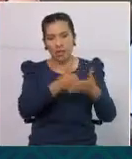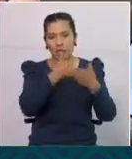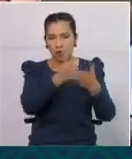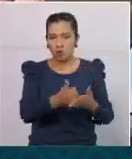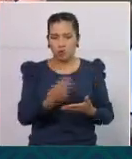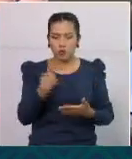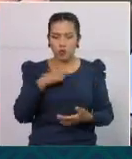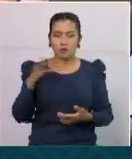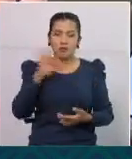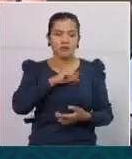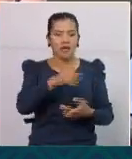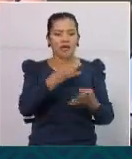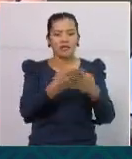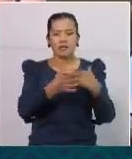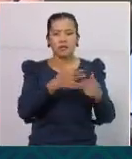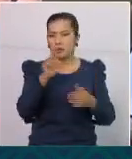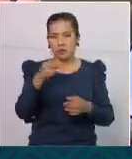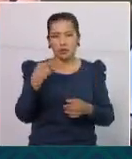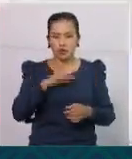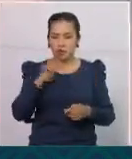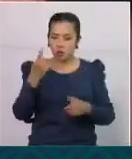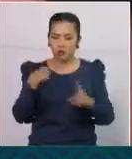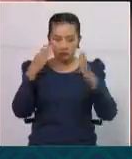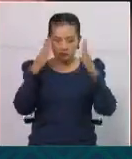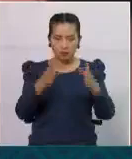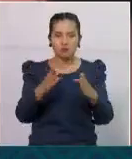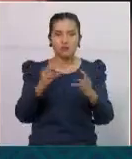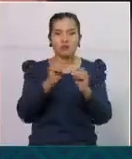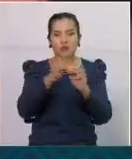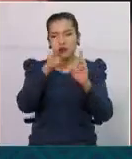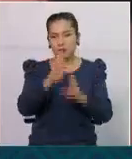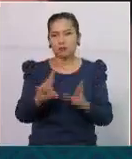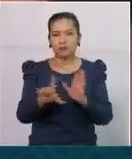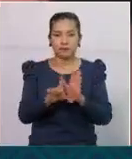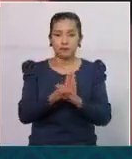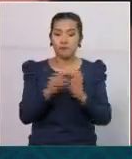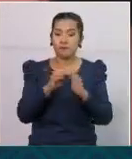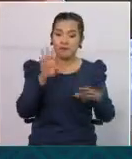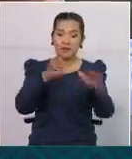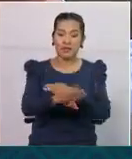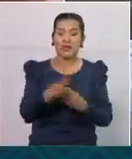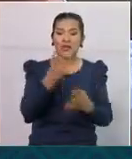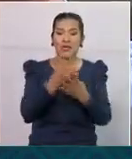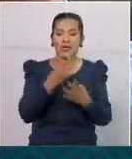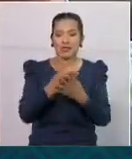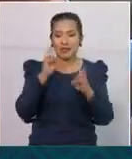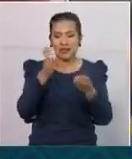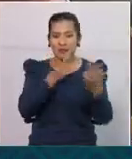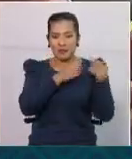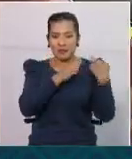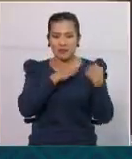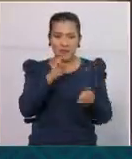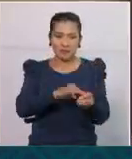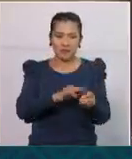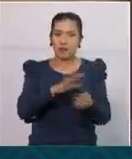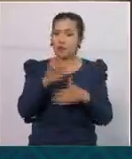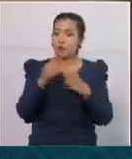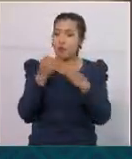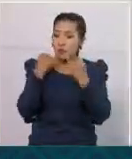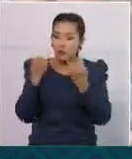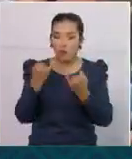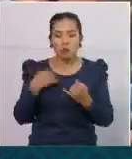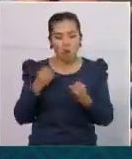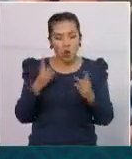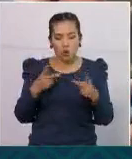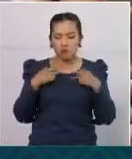de interés, nosotros solamente actuamos bajo el marco de la ley. Médicos de régimen penitenciario entregarán informes cuando así los requiera la familia y abogados.